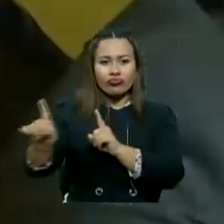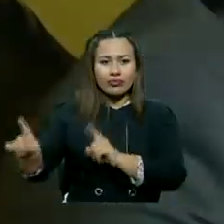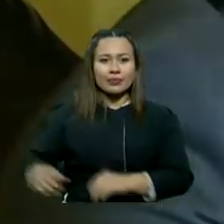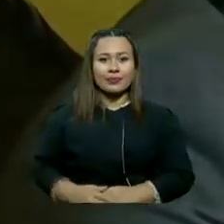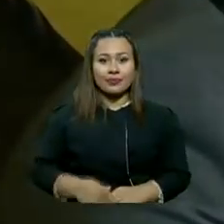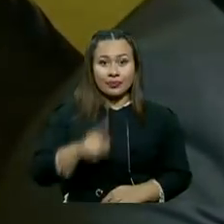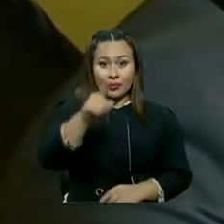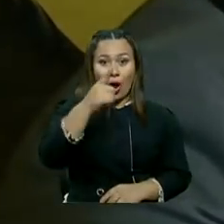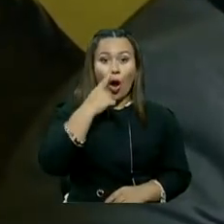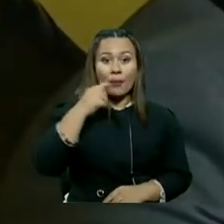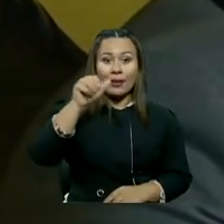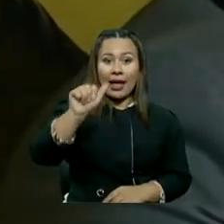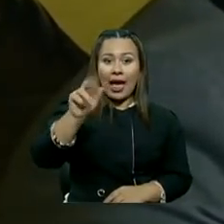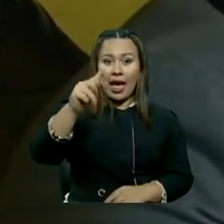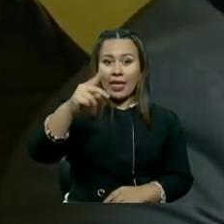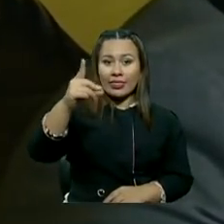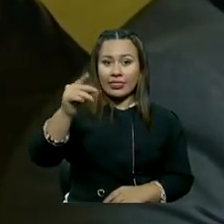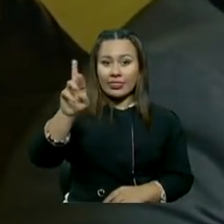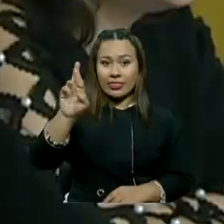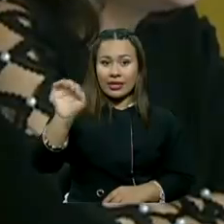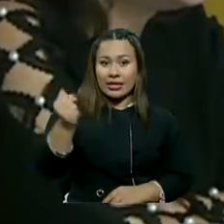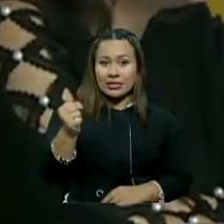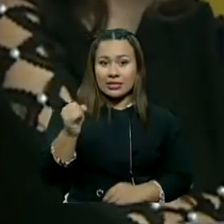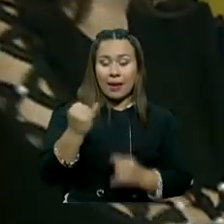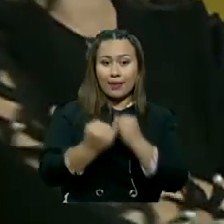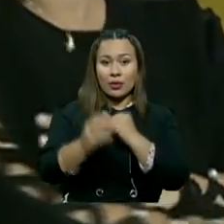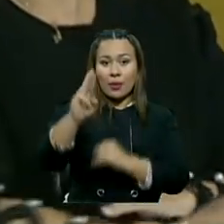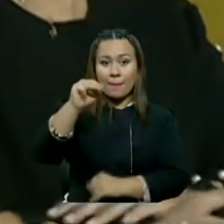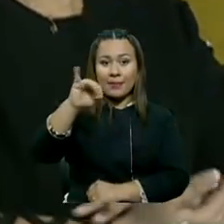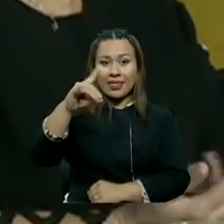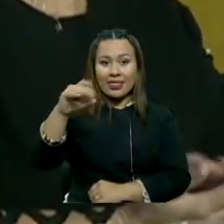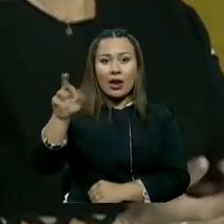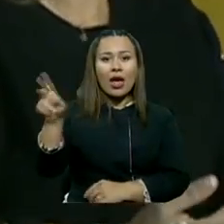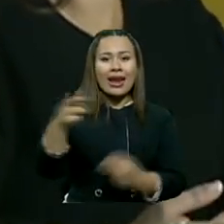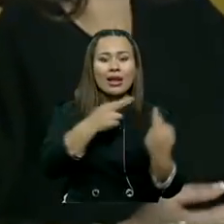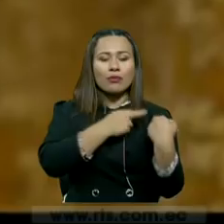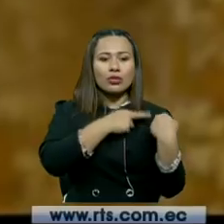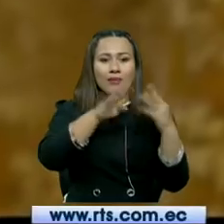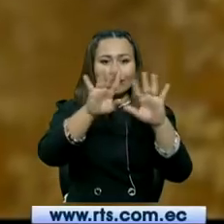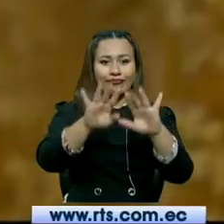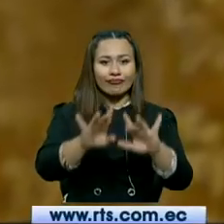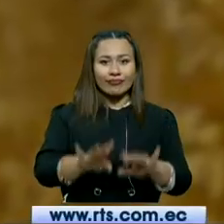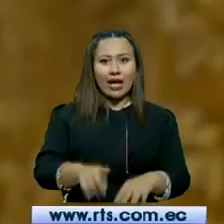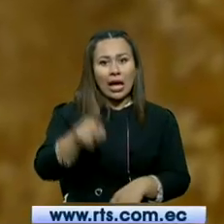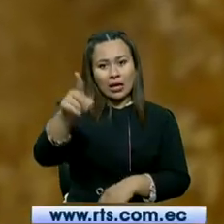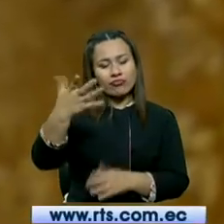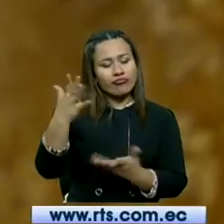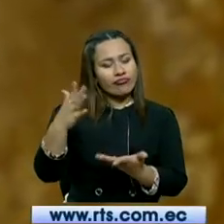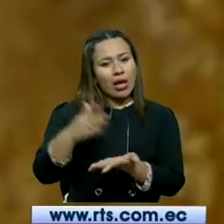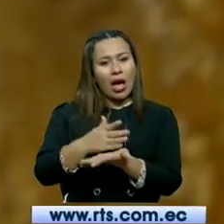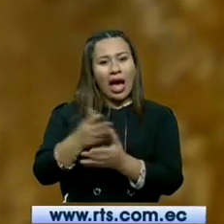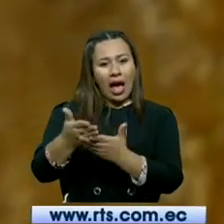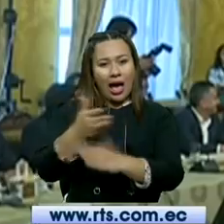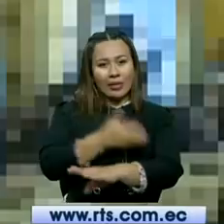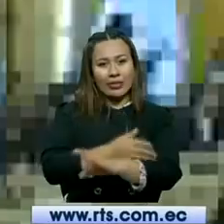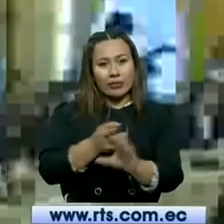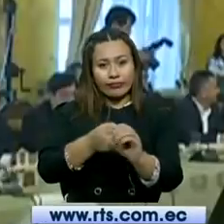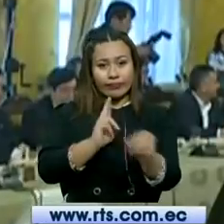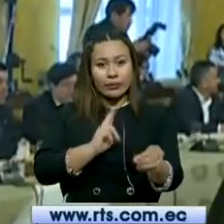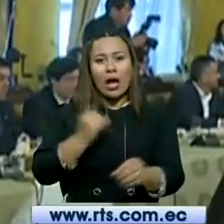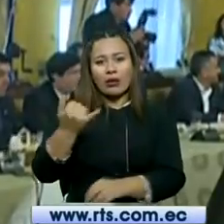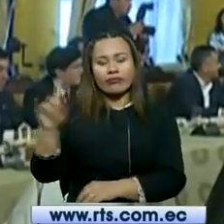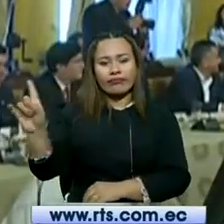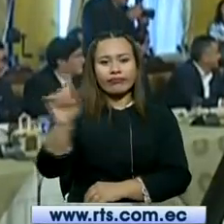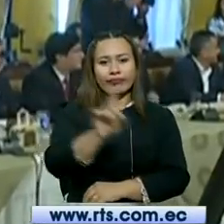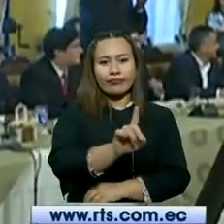Andrés Mideros estará a cargo de la Secretaría Jurídica de la Presidencia en reemplazo de Eduardo Mangas. Así lo dispuso el presidente Moreno a